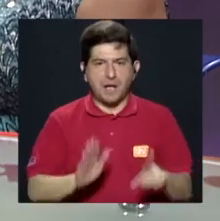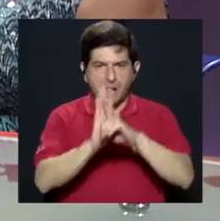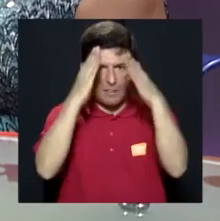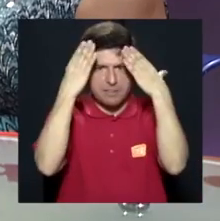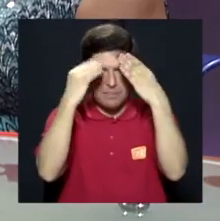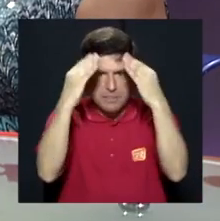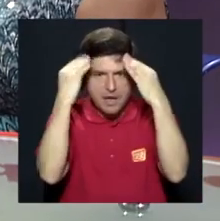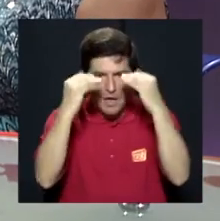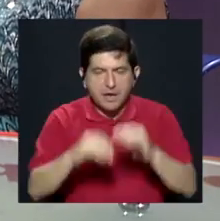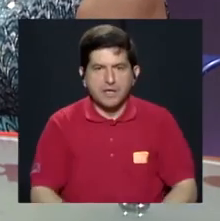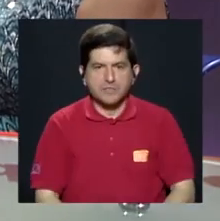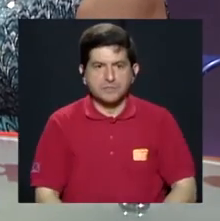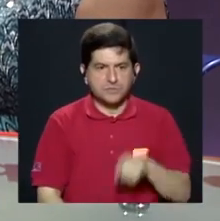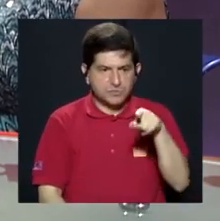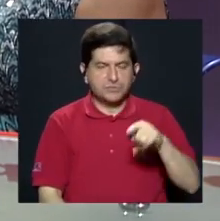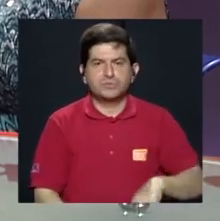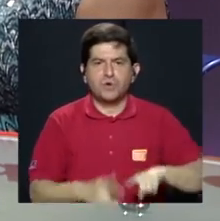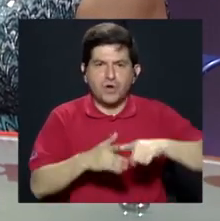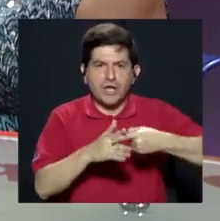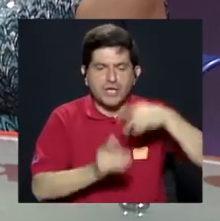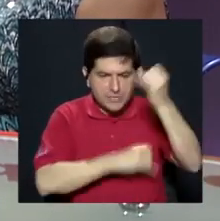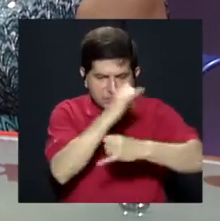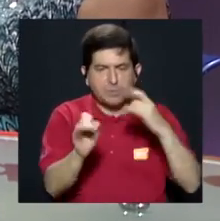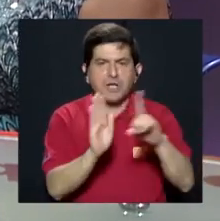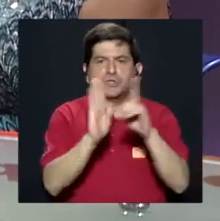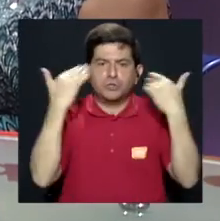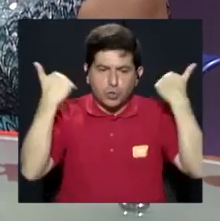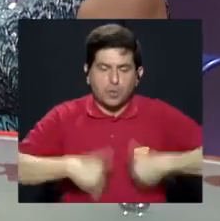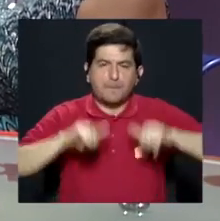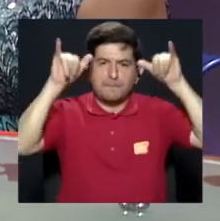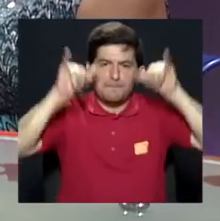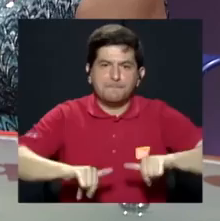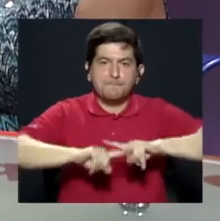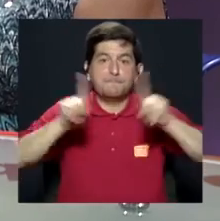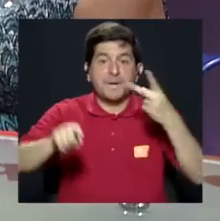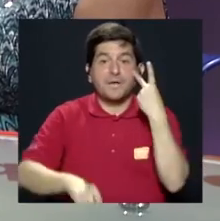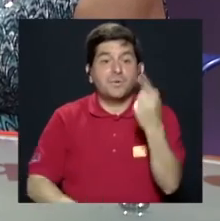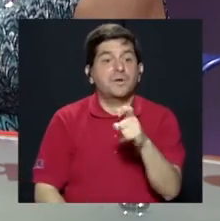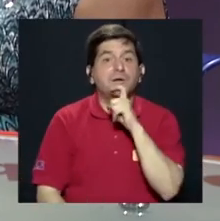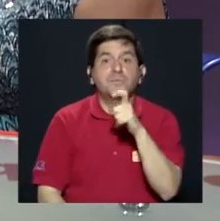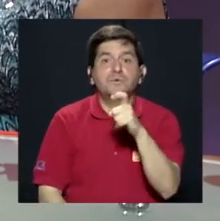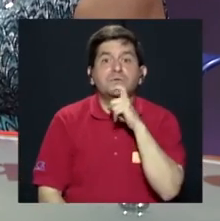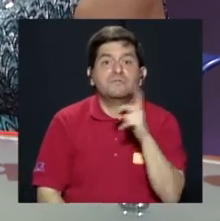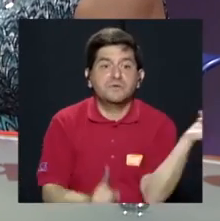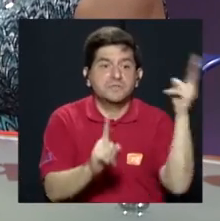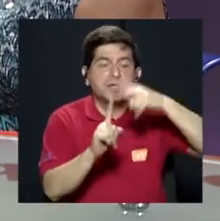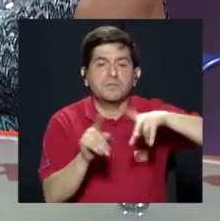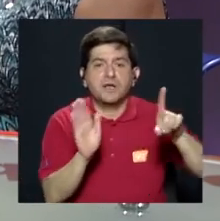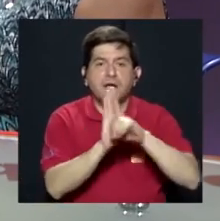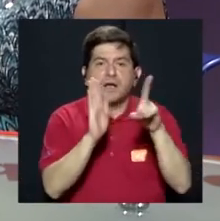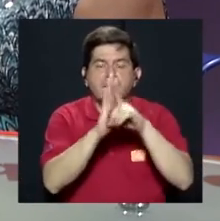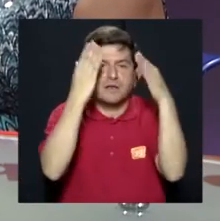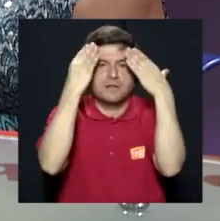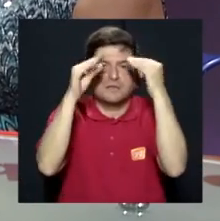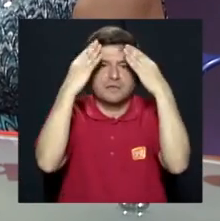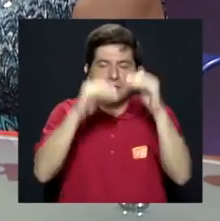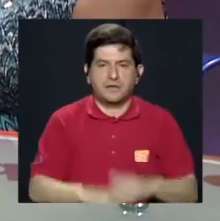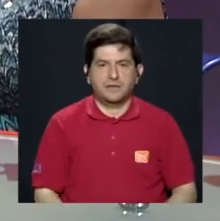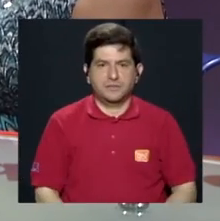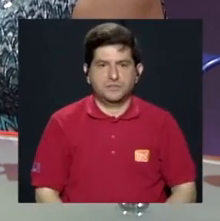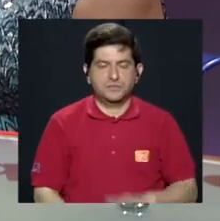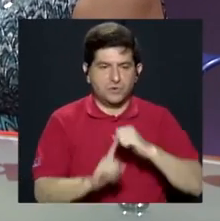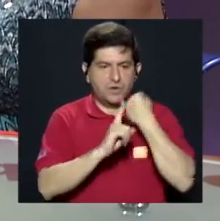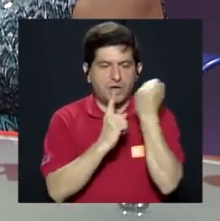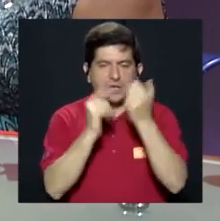información es un derecho consagrado en instrumentos internacionales de derechos humanos, pero vea lo difícil que es ejercer ese derecho a la información en el marco